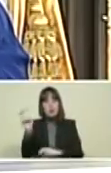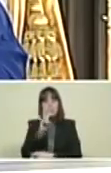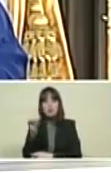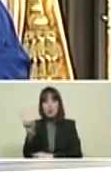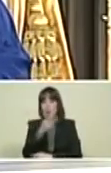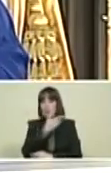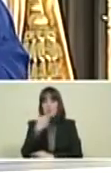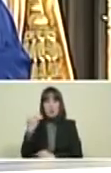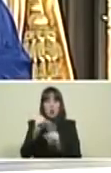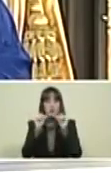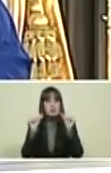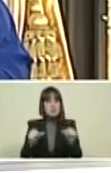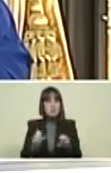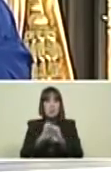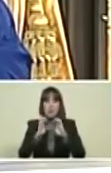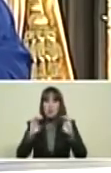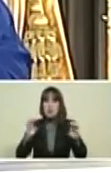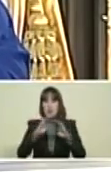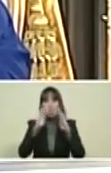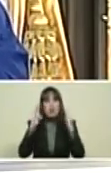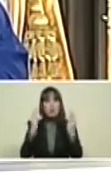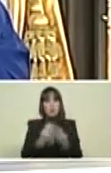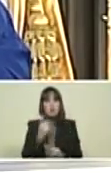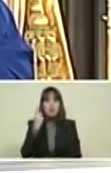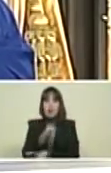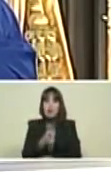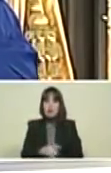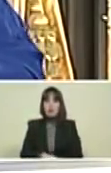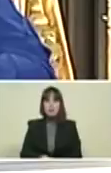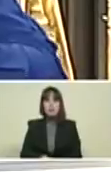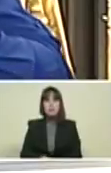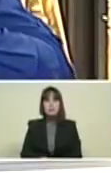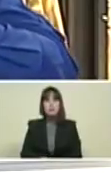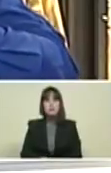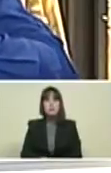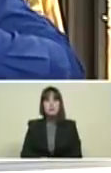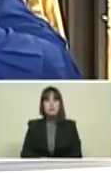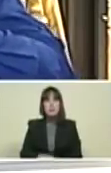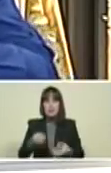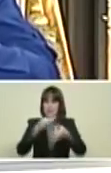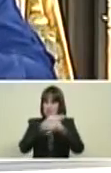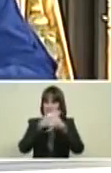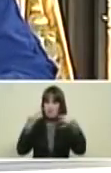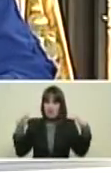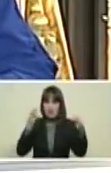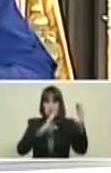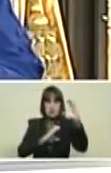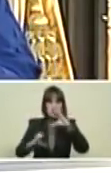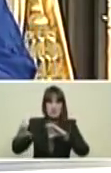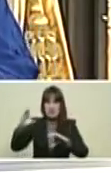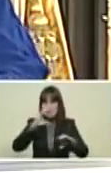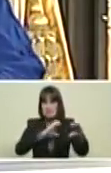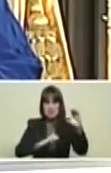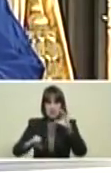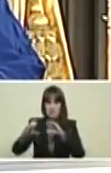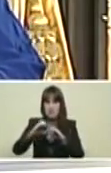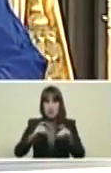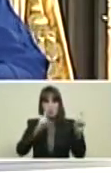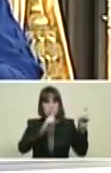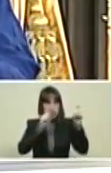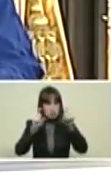el mejor sistema educativo del mundo en su calidad científica,